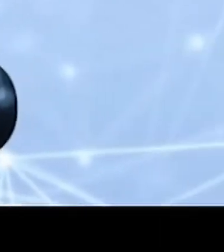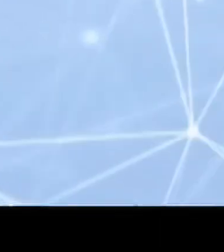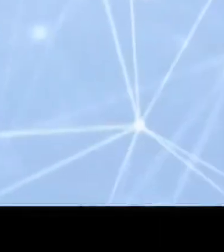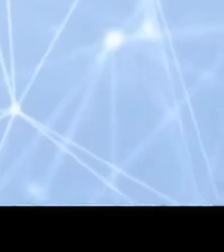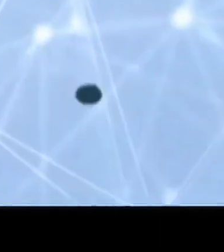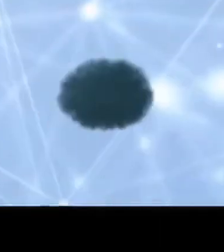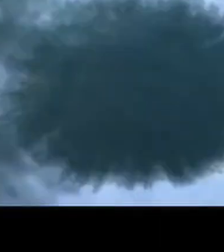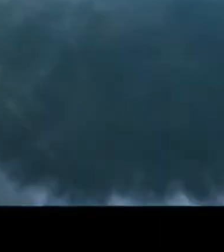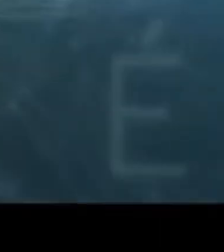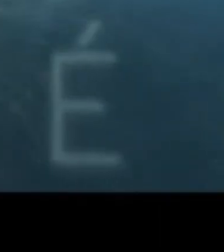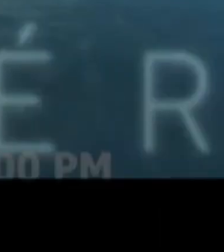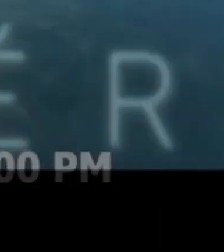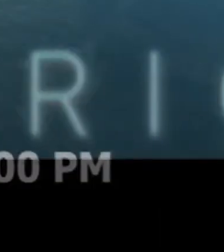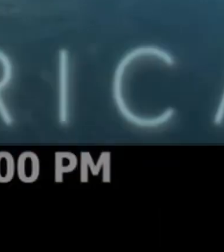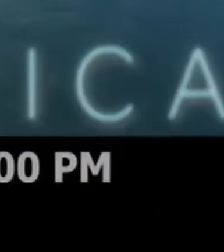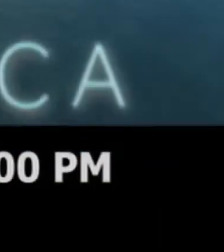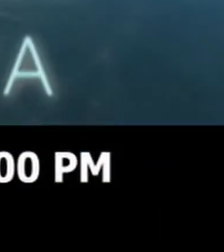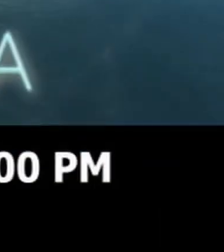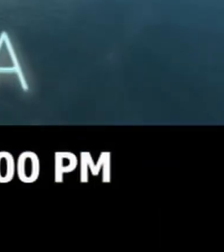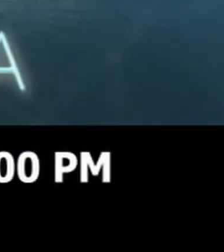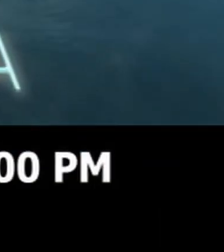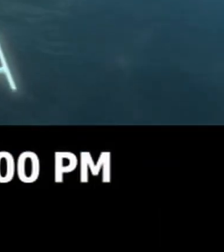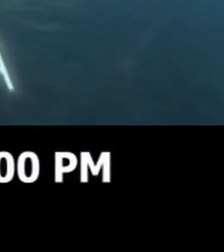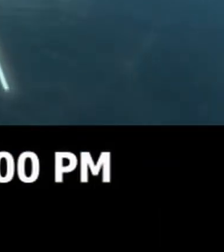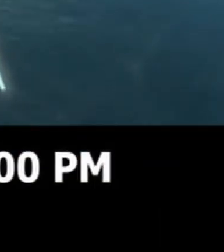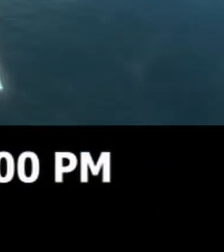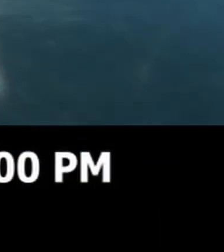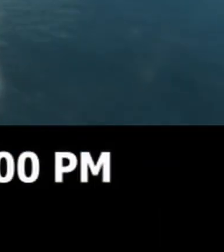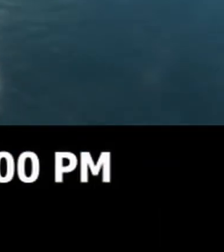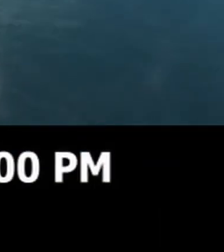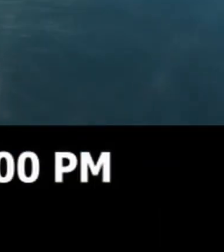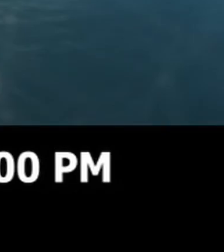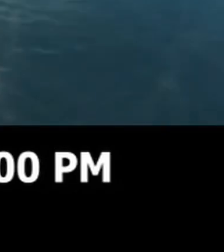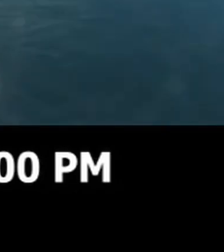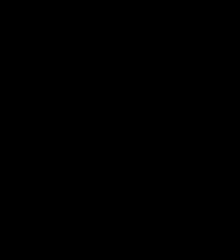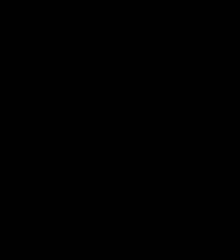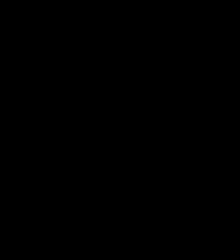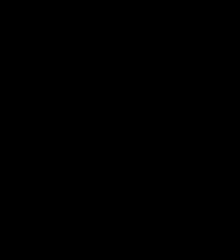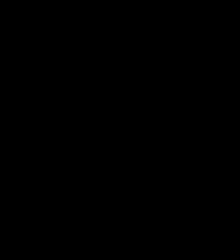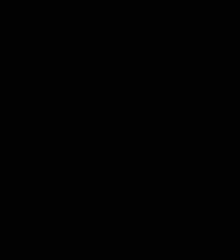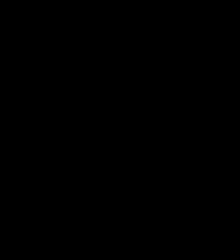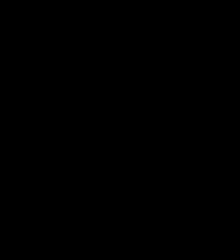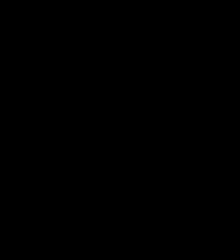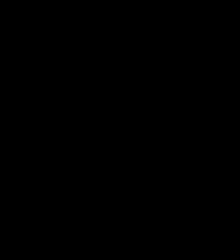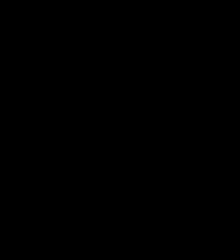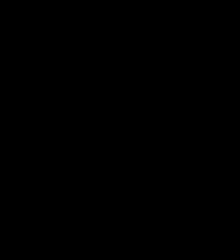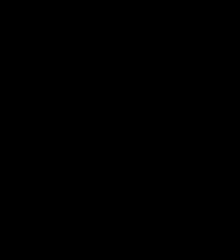Fórmulas de cambio, aquí en 13, Costa Rica Televisión.